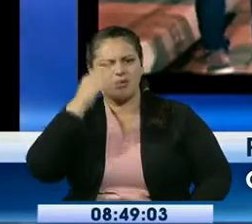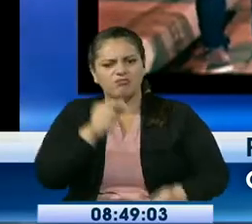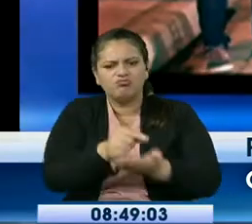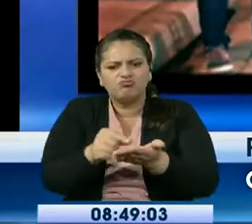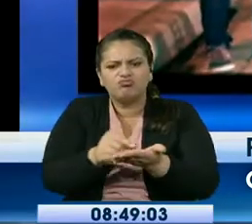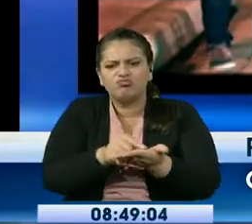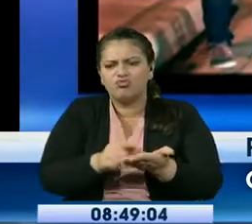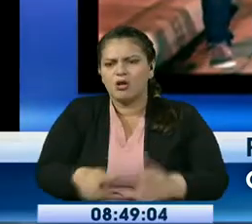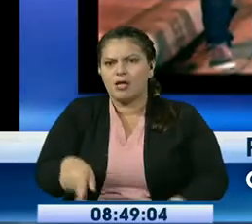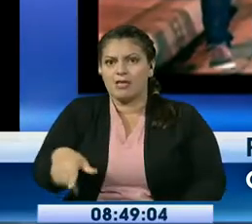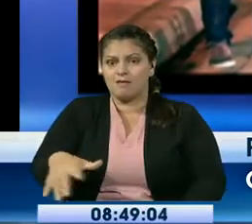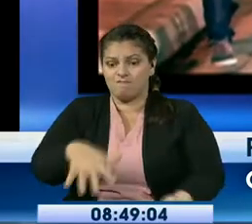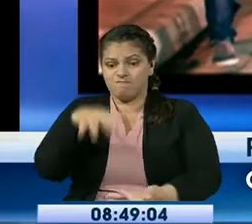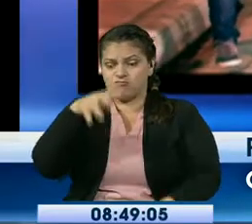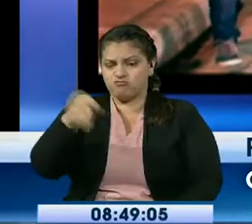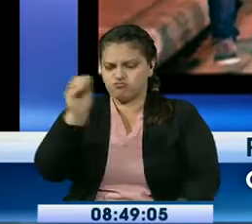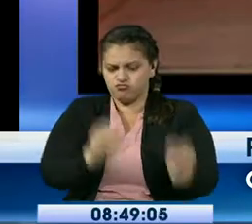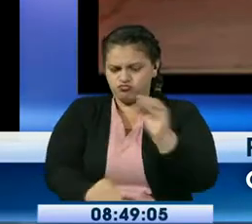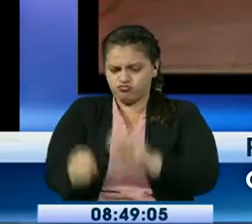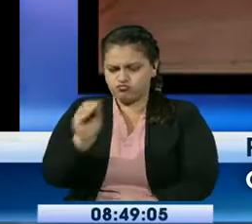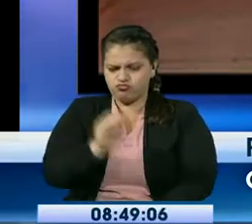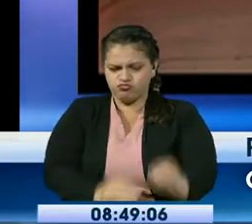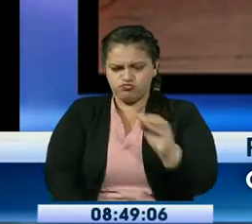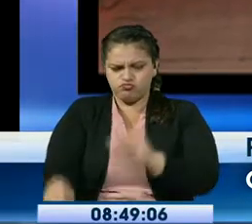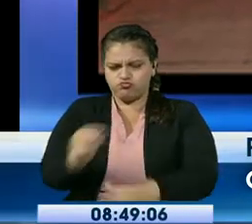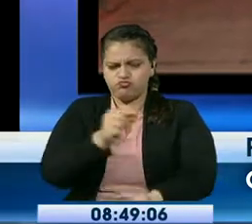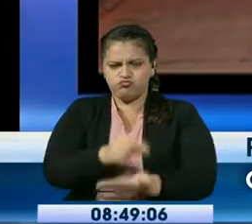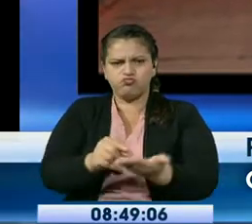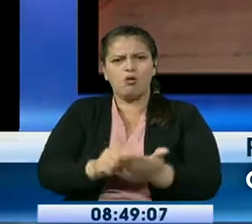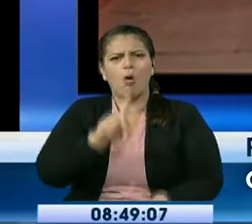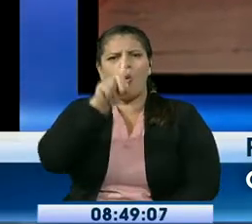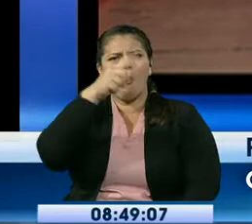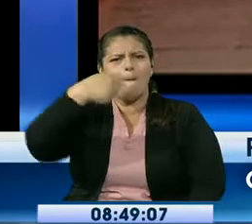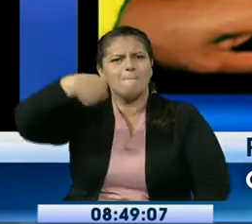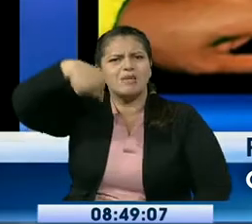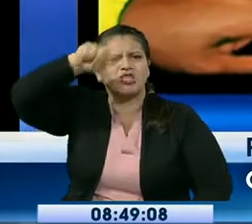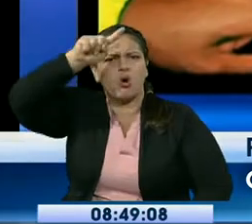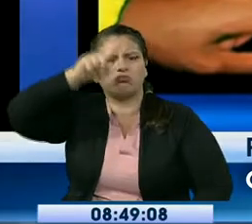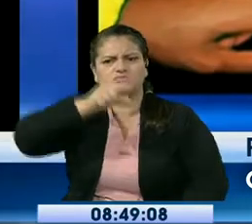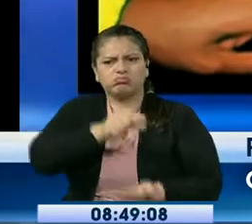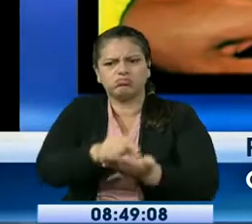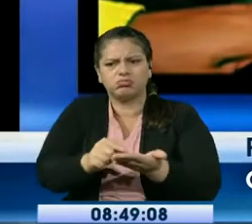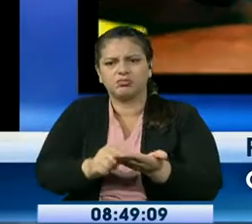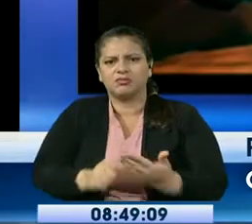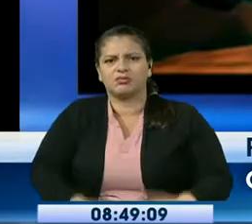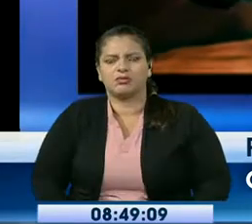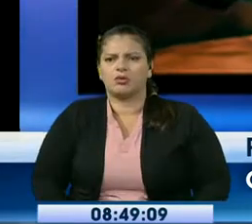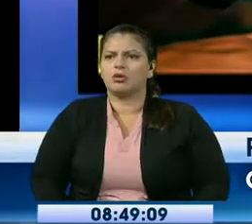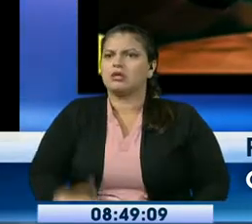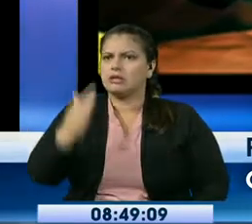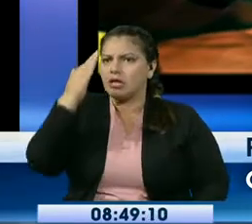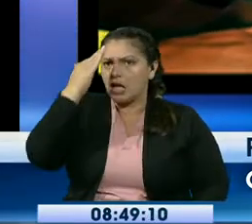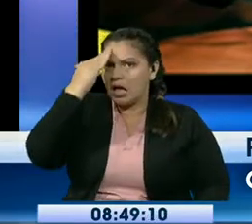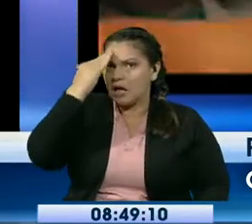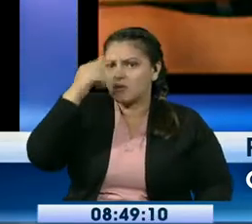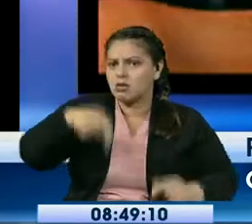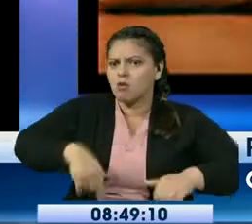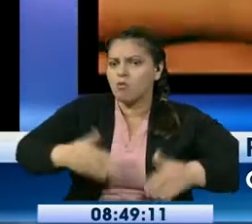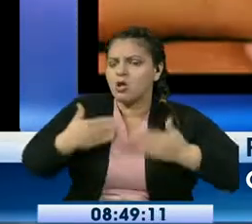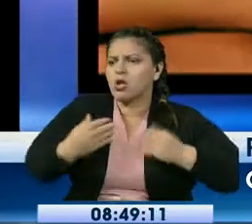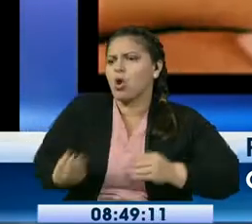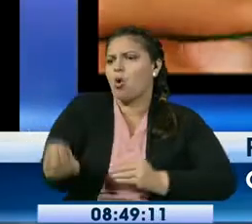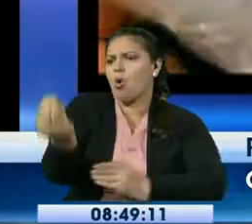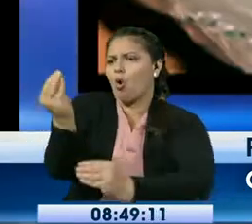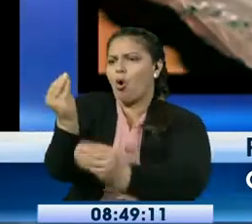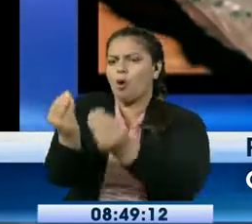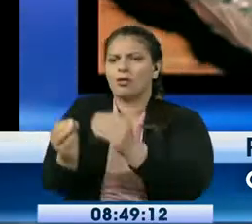y entregadas a los grupos más vulnerables aquí en la ciudad de Guayaquil, es decir, a los jóvenes, y estos pululaban